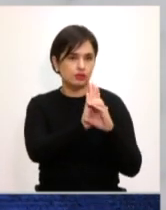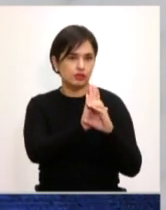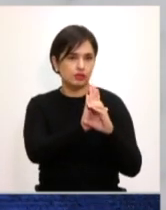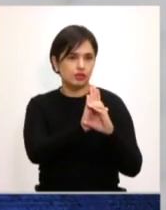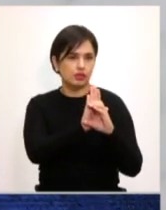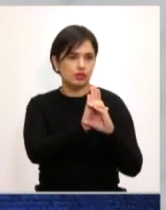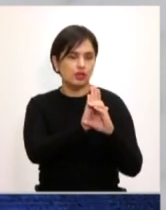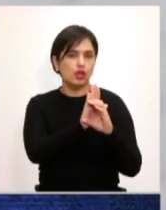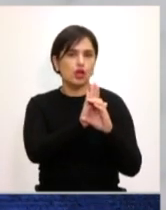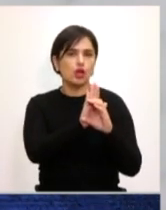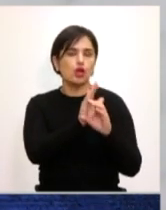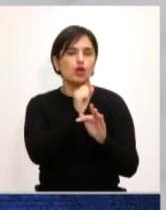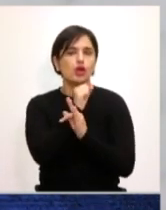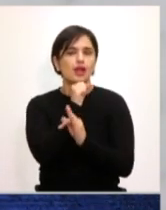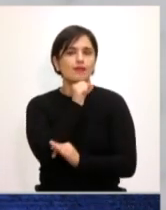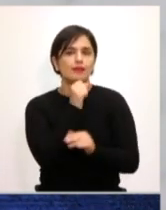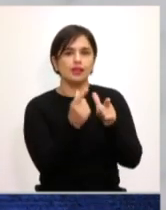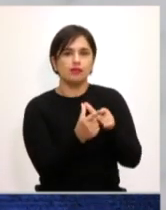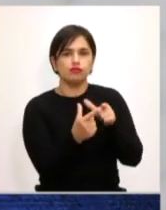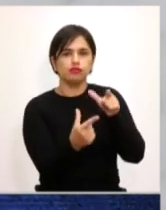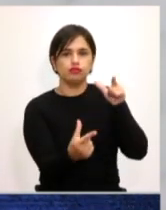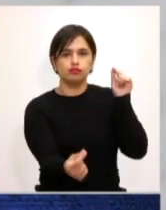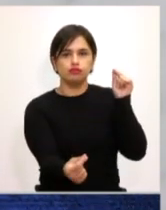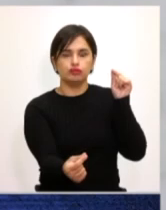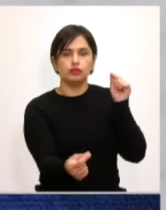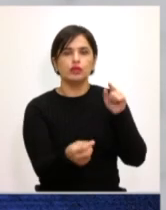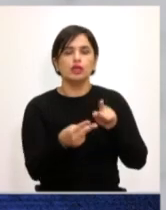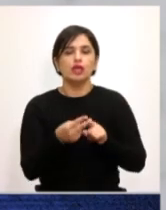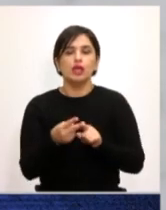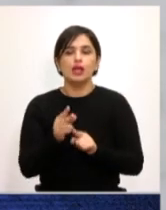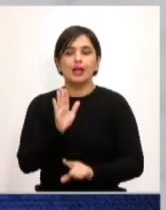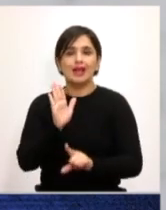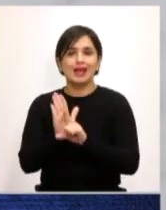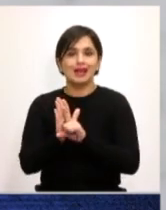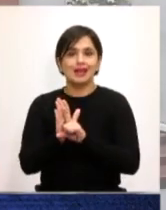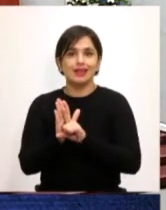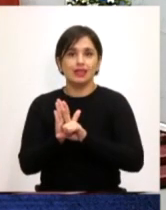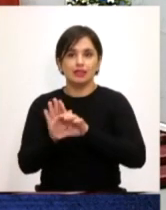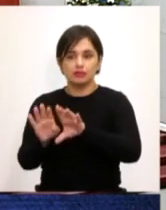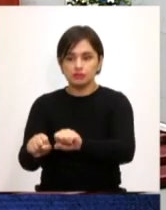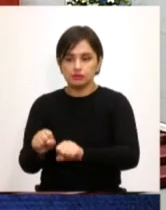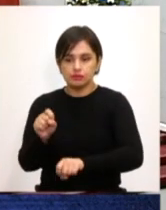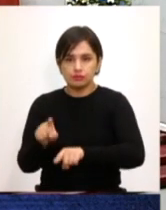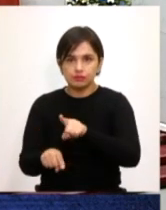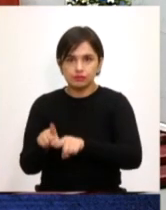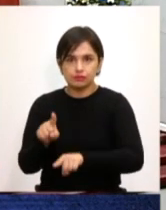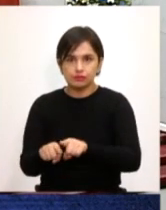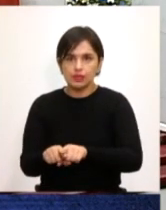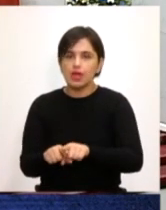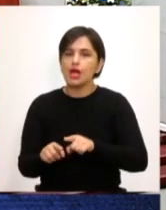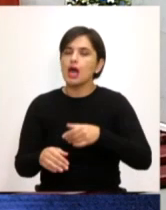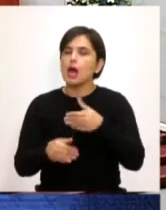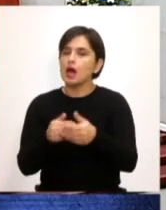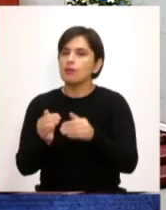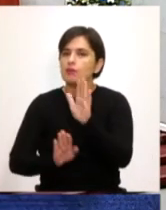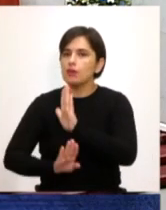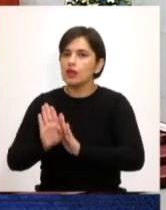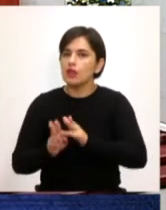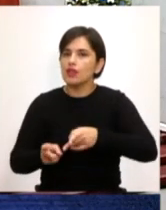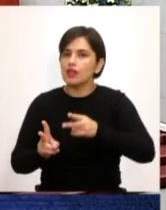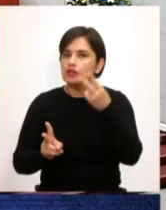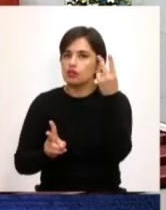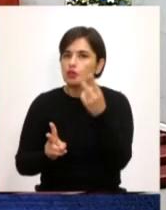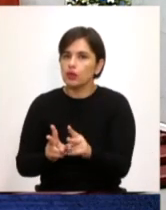Fiscalía Supraterritorial. La Ley de Usurpaciones constituyó un paso crucial para proteger los derechos de